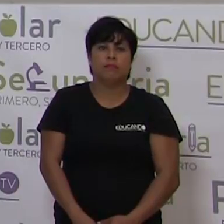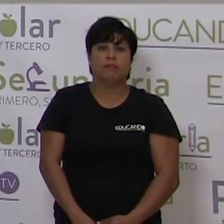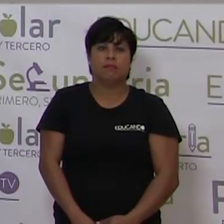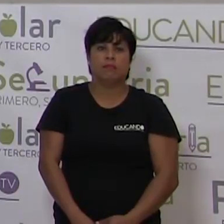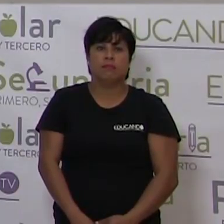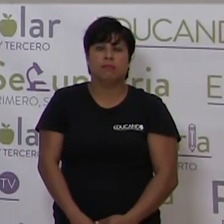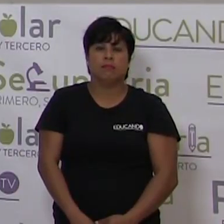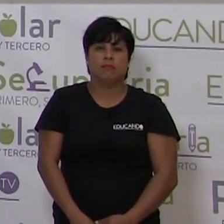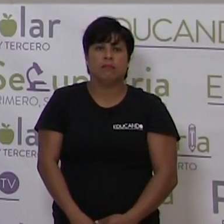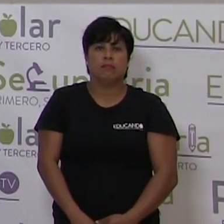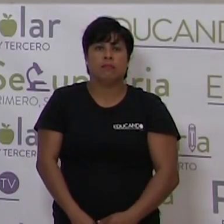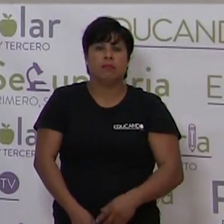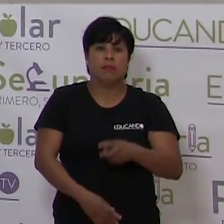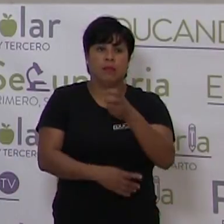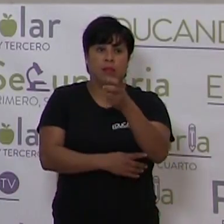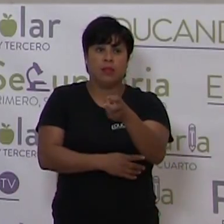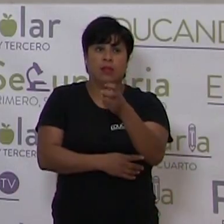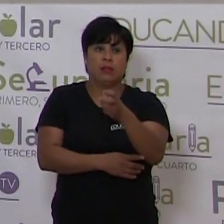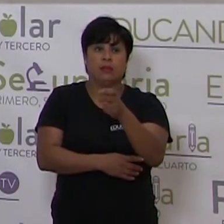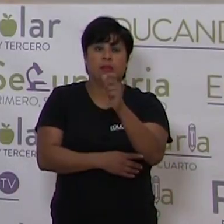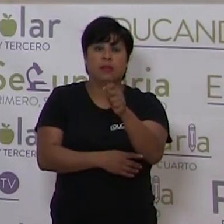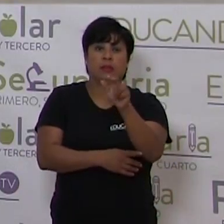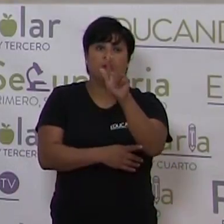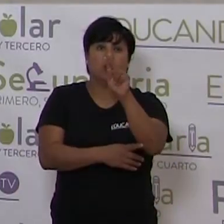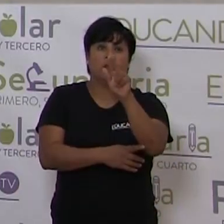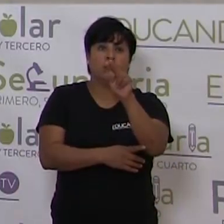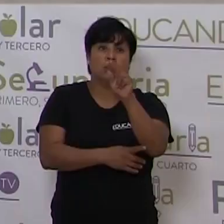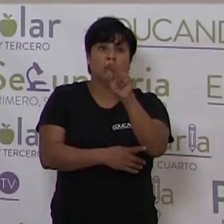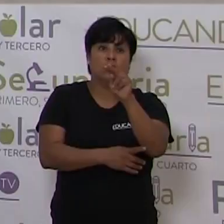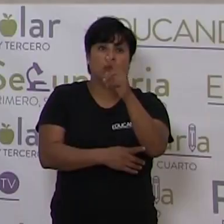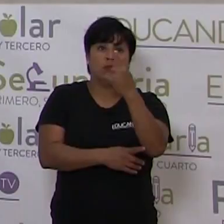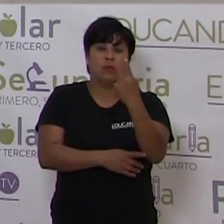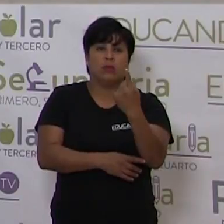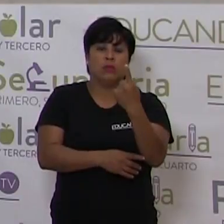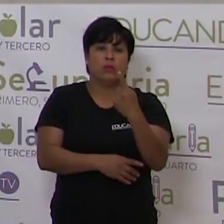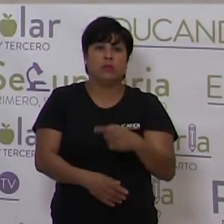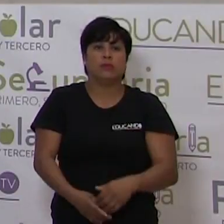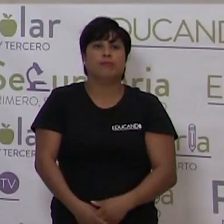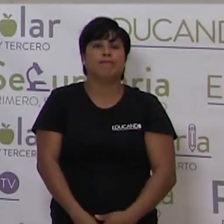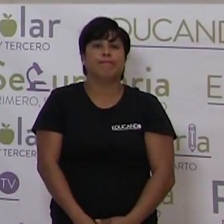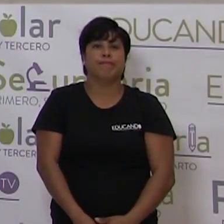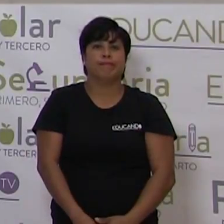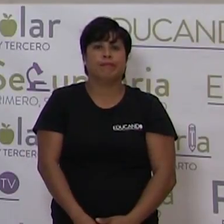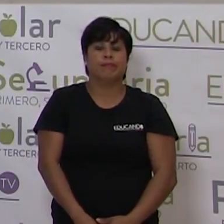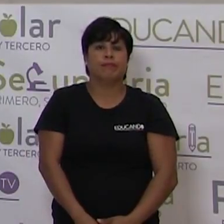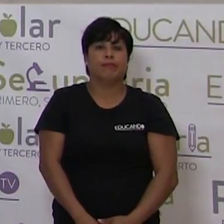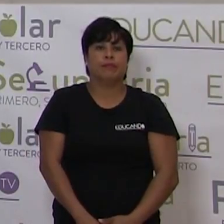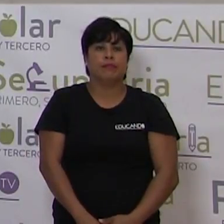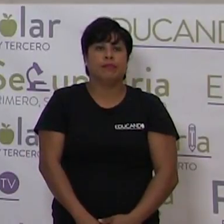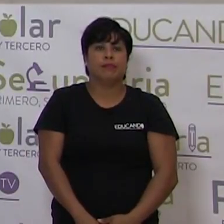De aquí a acá son 81.